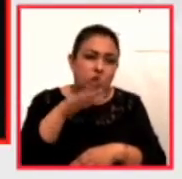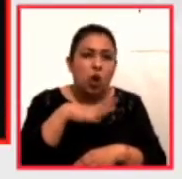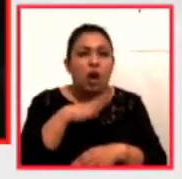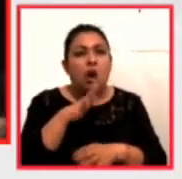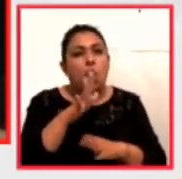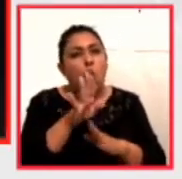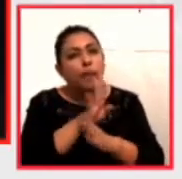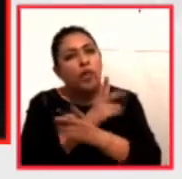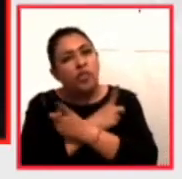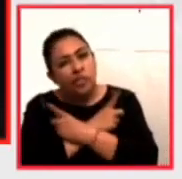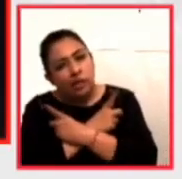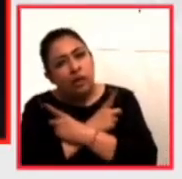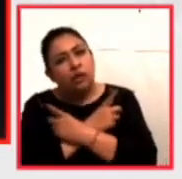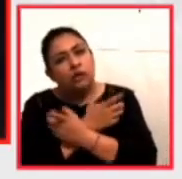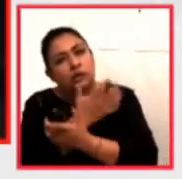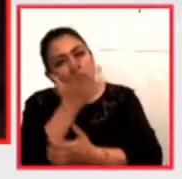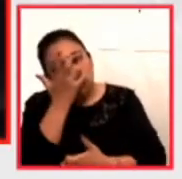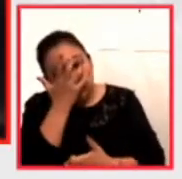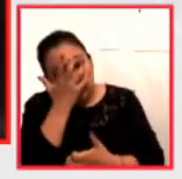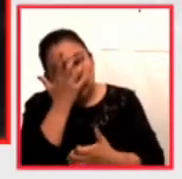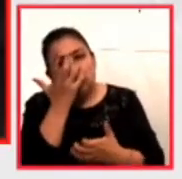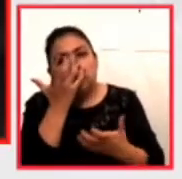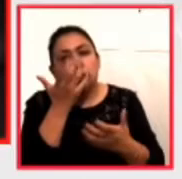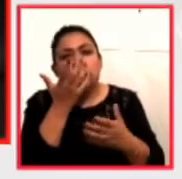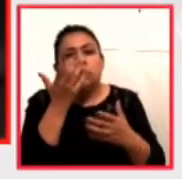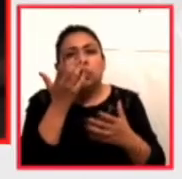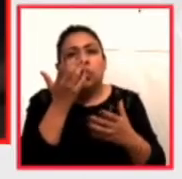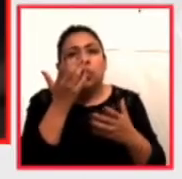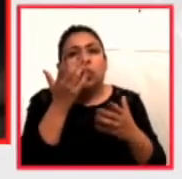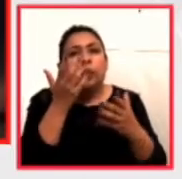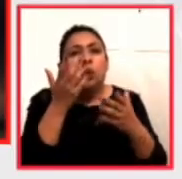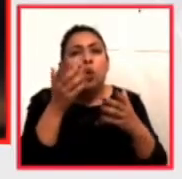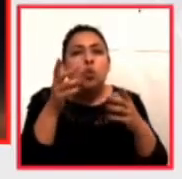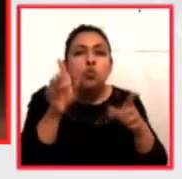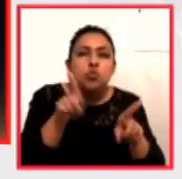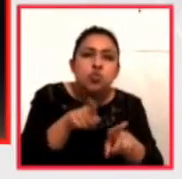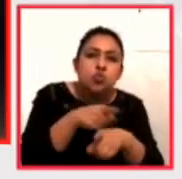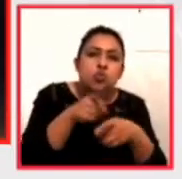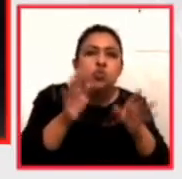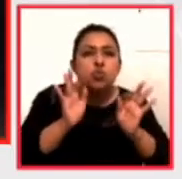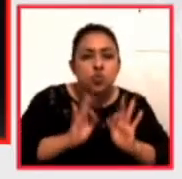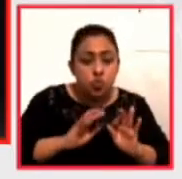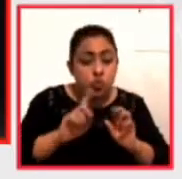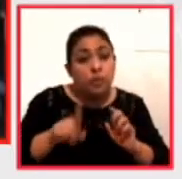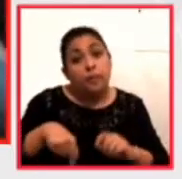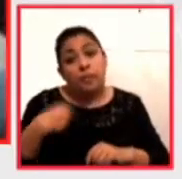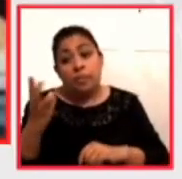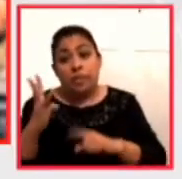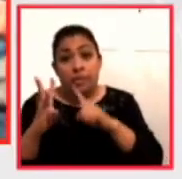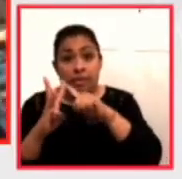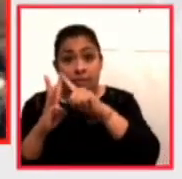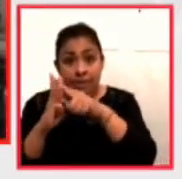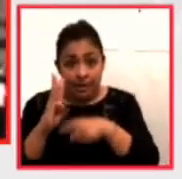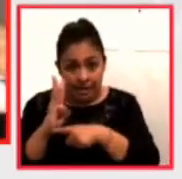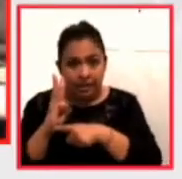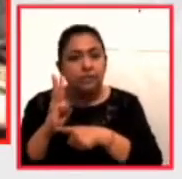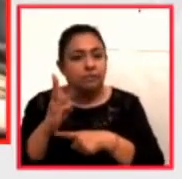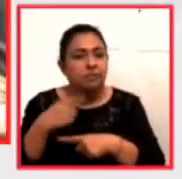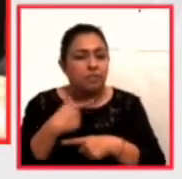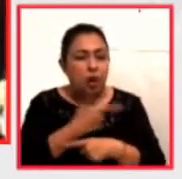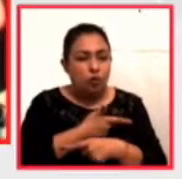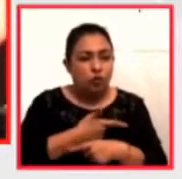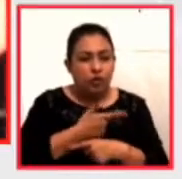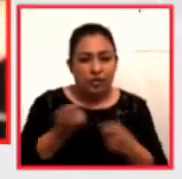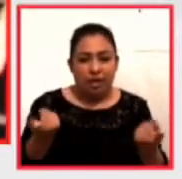recatado, muy armónico, ¿no? Mientras que contrasta, me gusta mucho que en